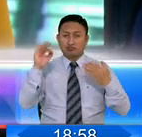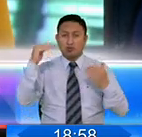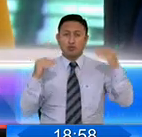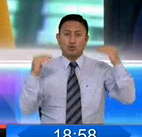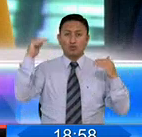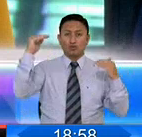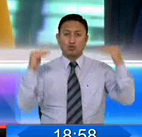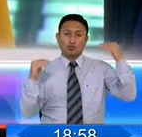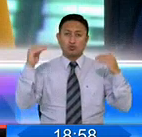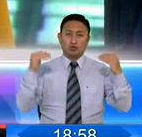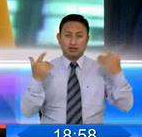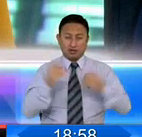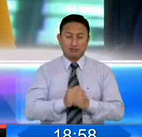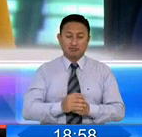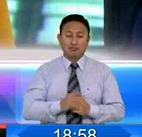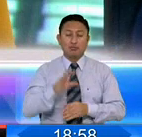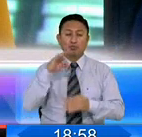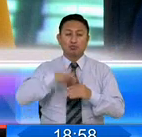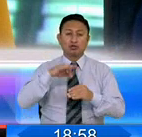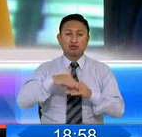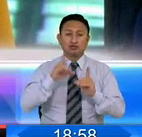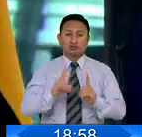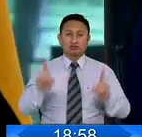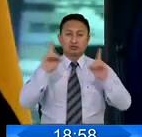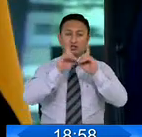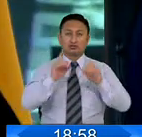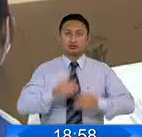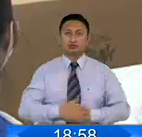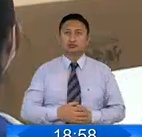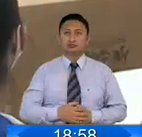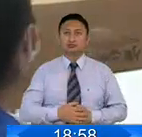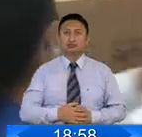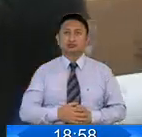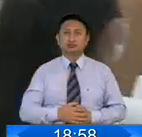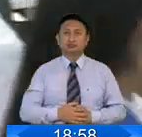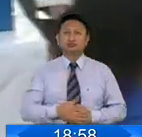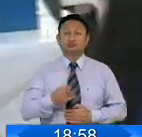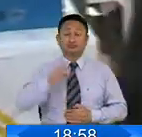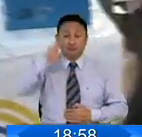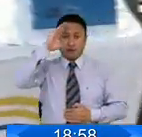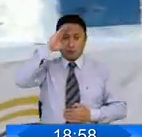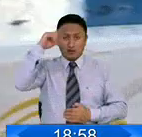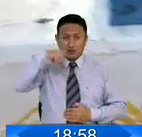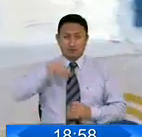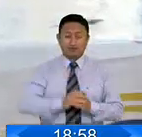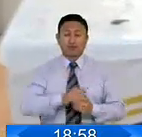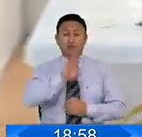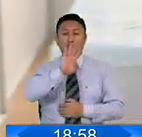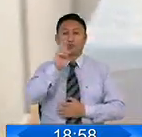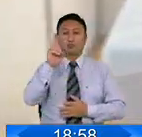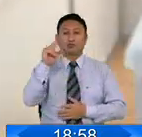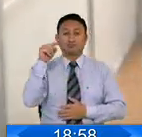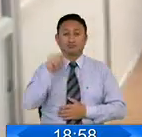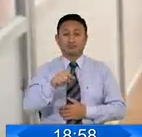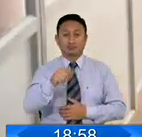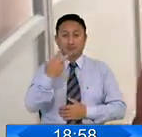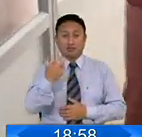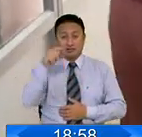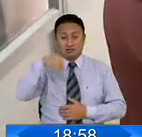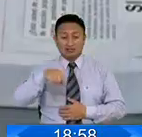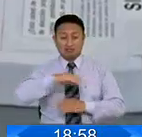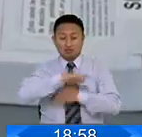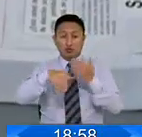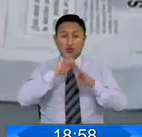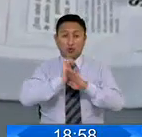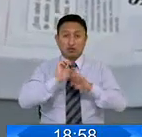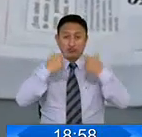vayan registrando el conteo de los votos. Mientras la policía reveló que 47.013 uniformados trabajarán a nivel nacional